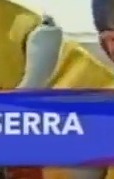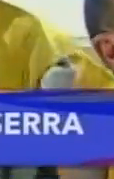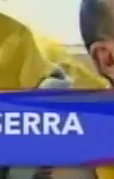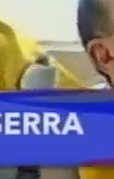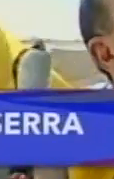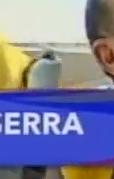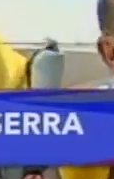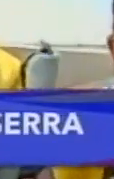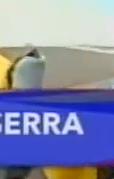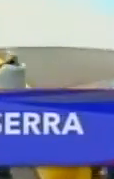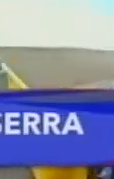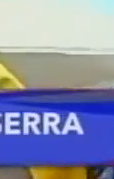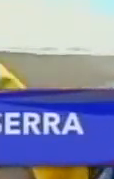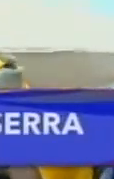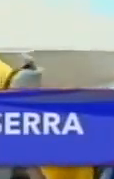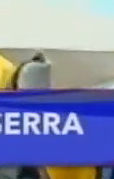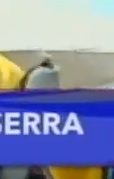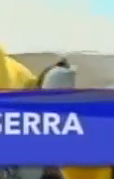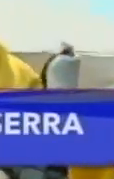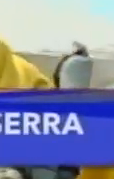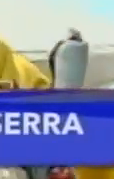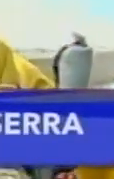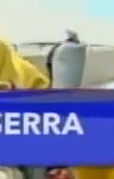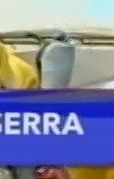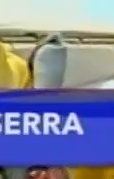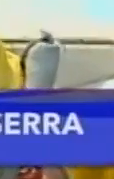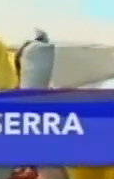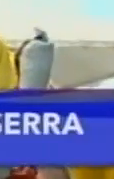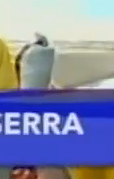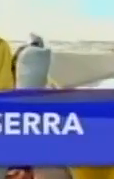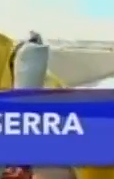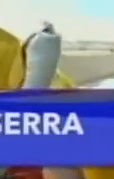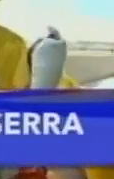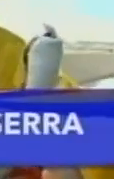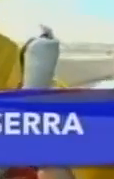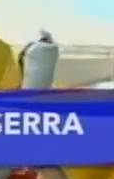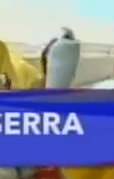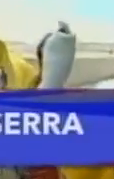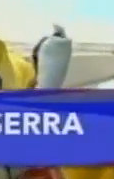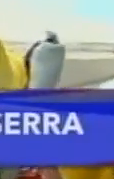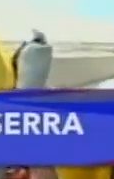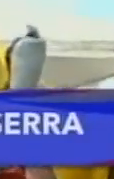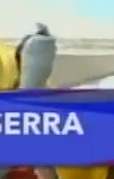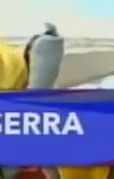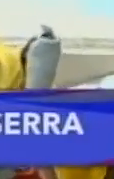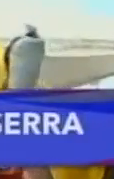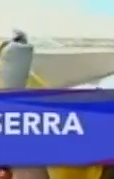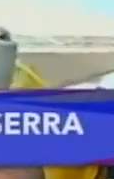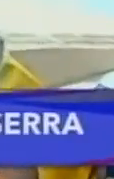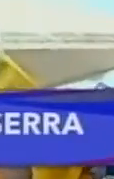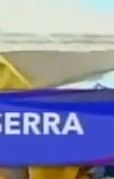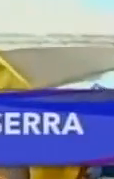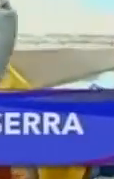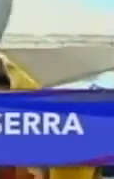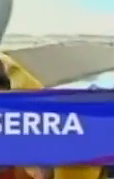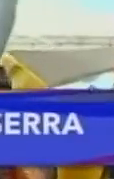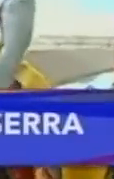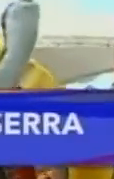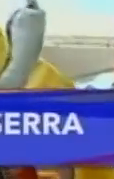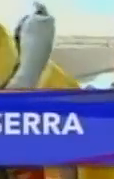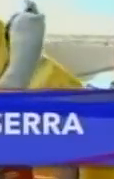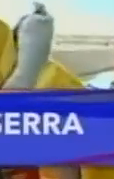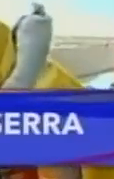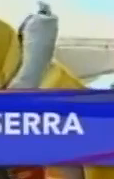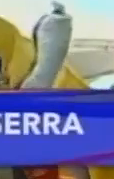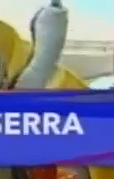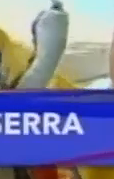escucha. Dime si me escuchas, hombre. Algunos no te quieren ver. Véanme con el morral que yo